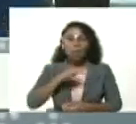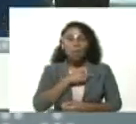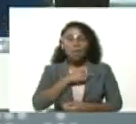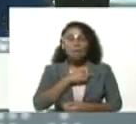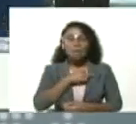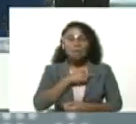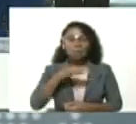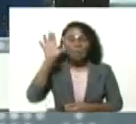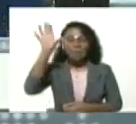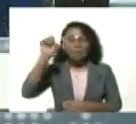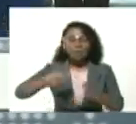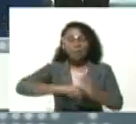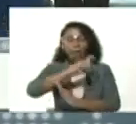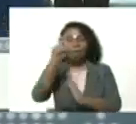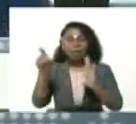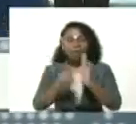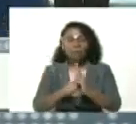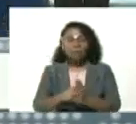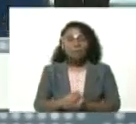general.